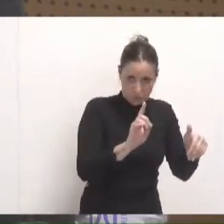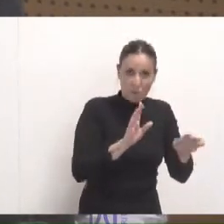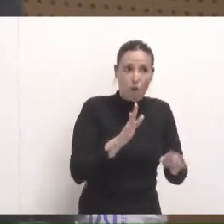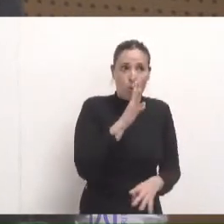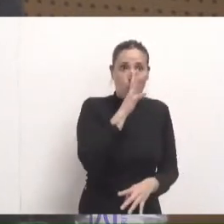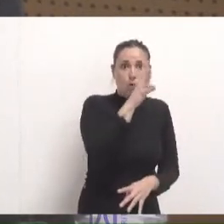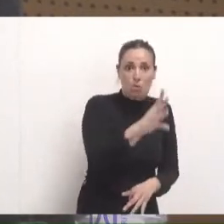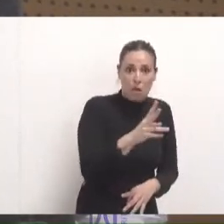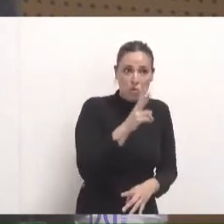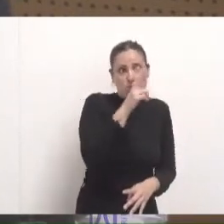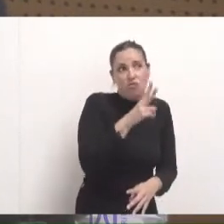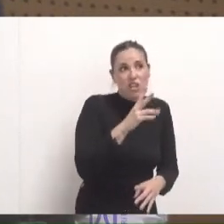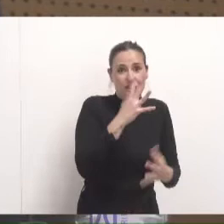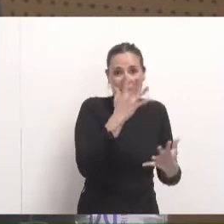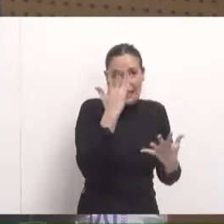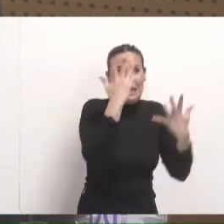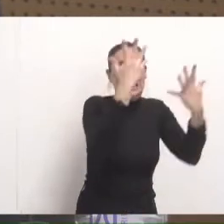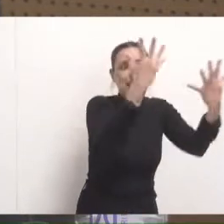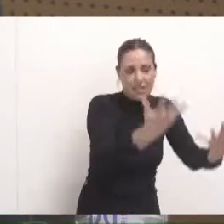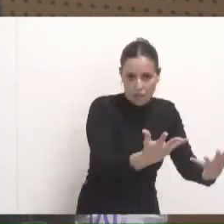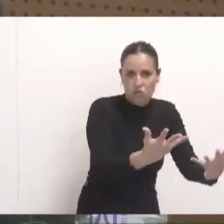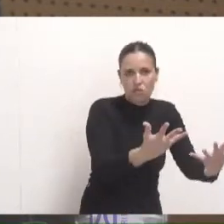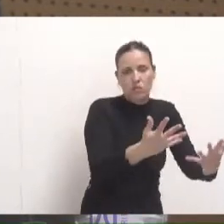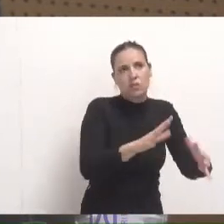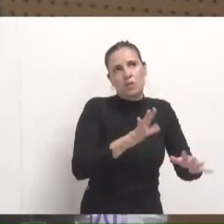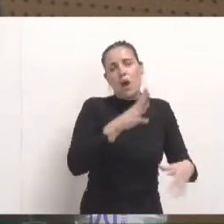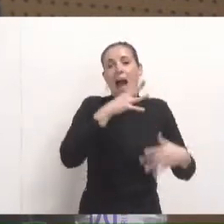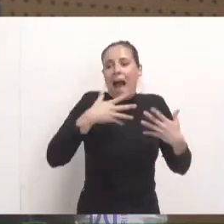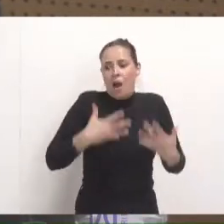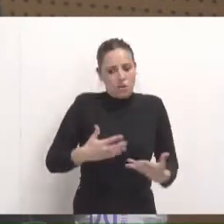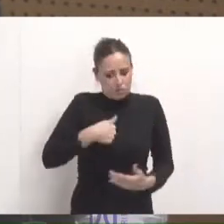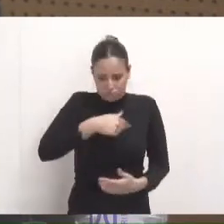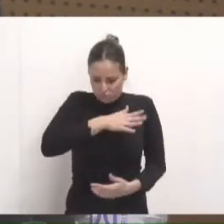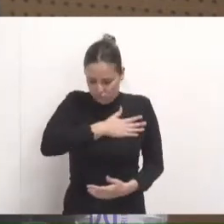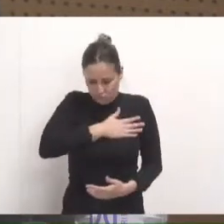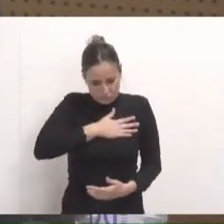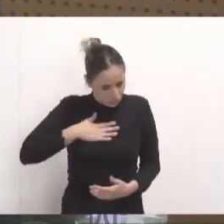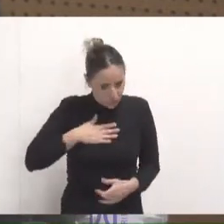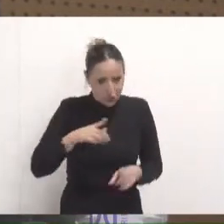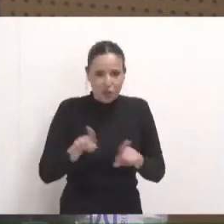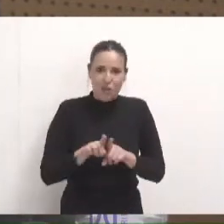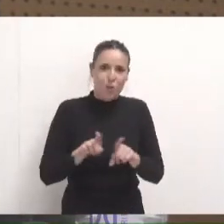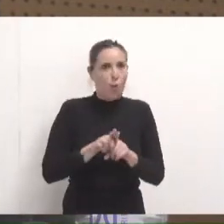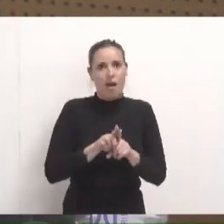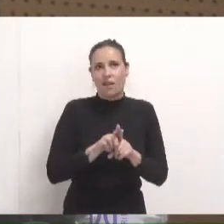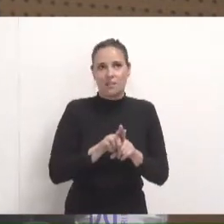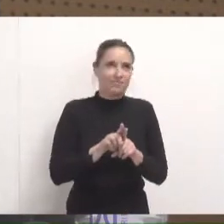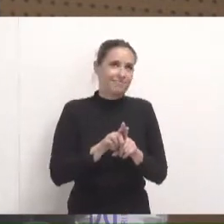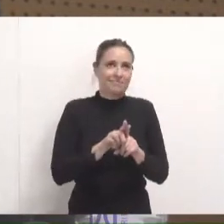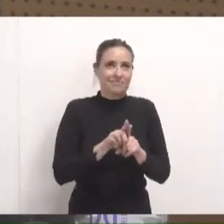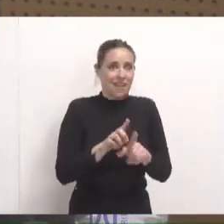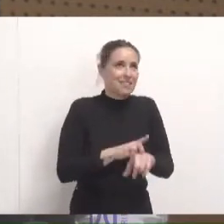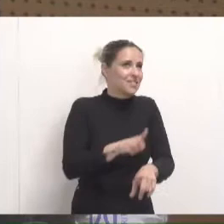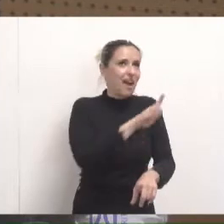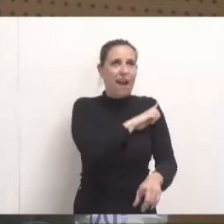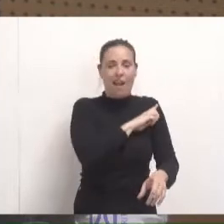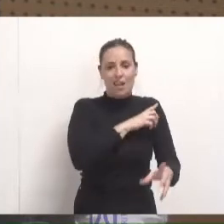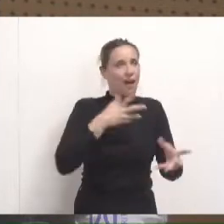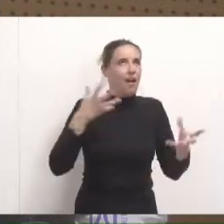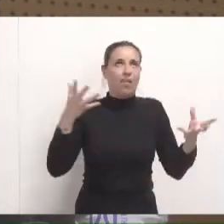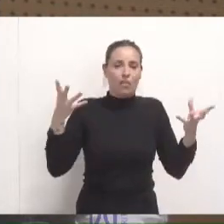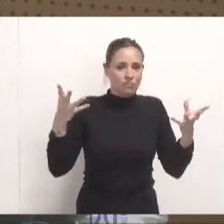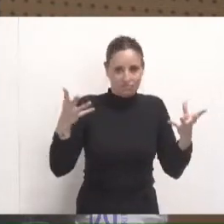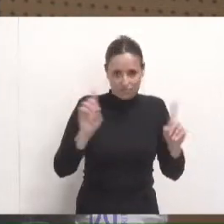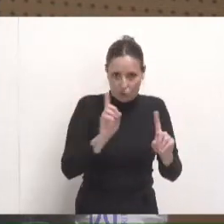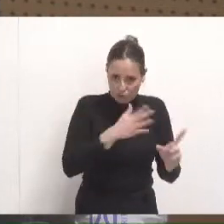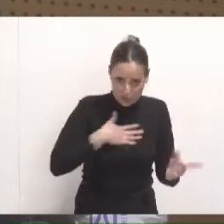10, ¿vale? Yo no quiero adoptar en este momento en absoluto una posición apocalíptica. Pero estamos en la fase,